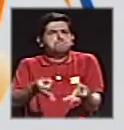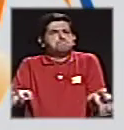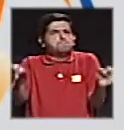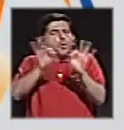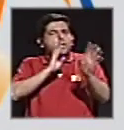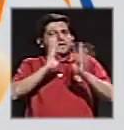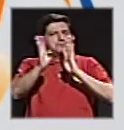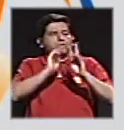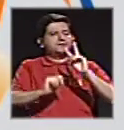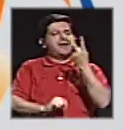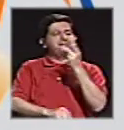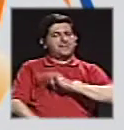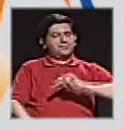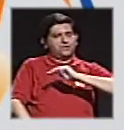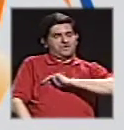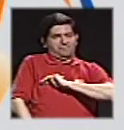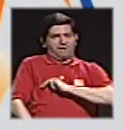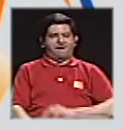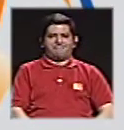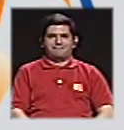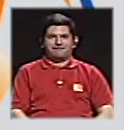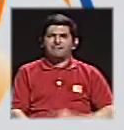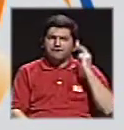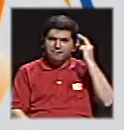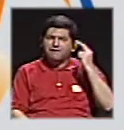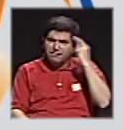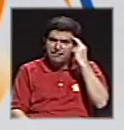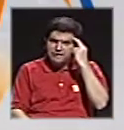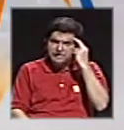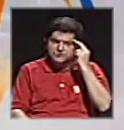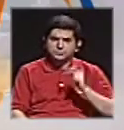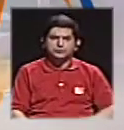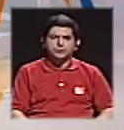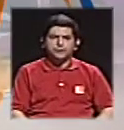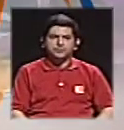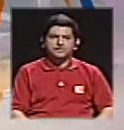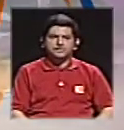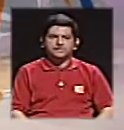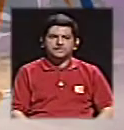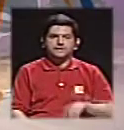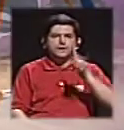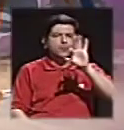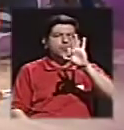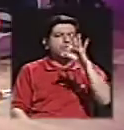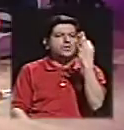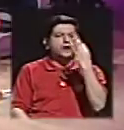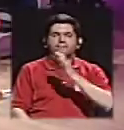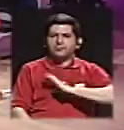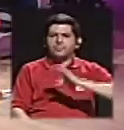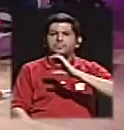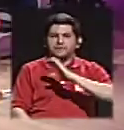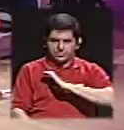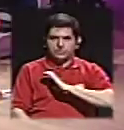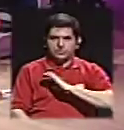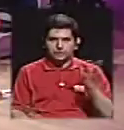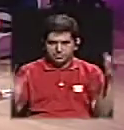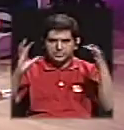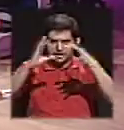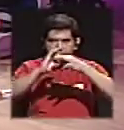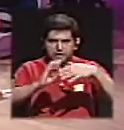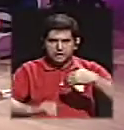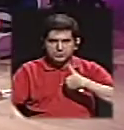importante hablar de la doble moral porque en realidad es una forma de comportarse al